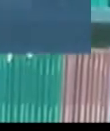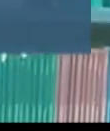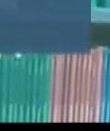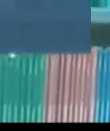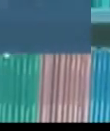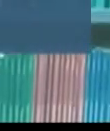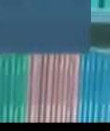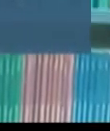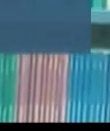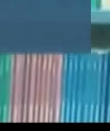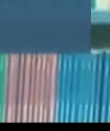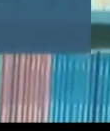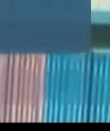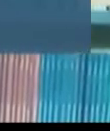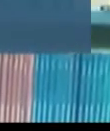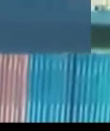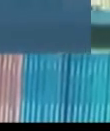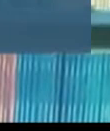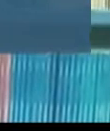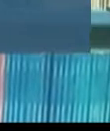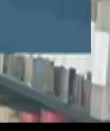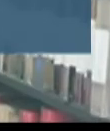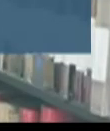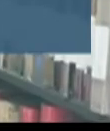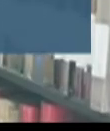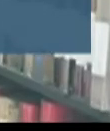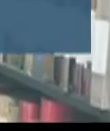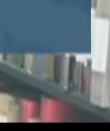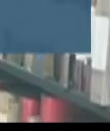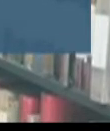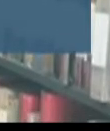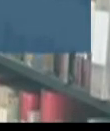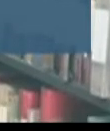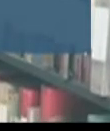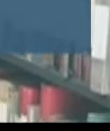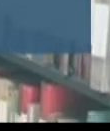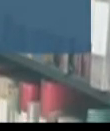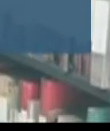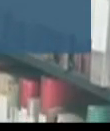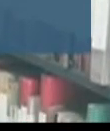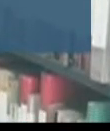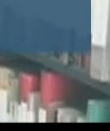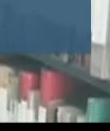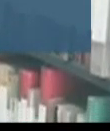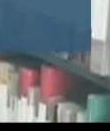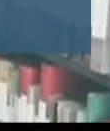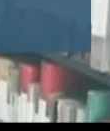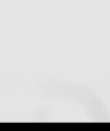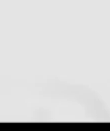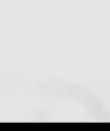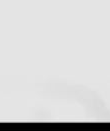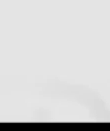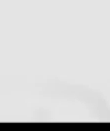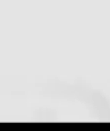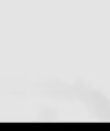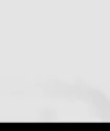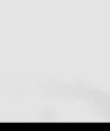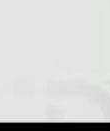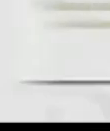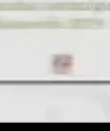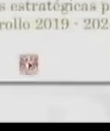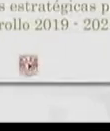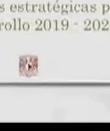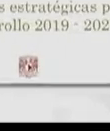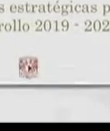libros, cuadernos de investigación, artículos en revistas académicas nacionales e internacionales, así como en los hasta ahora